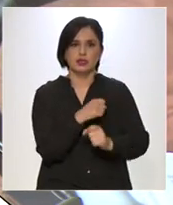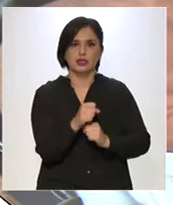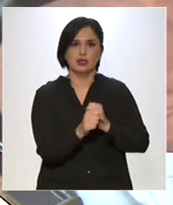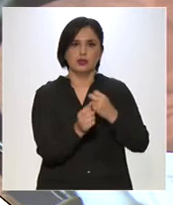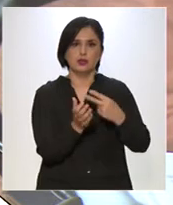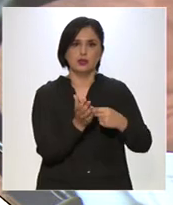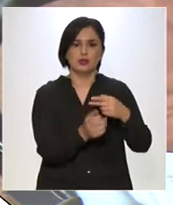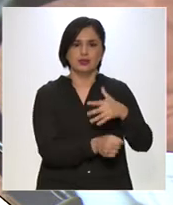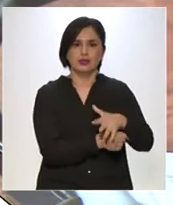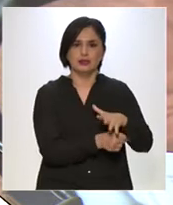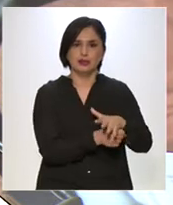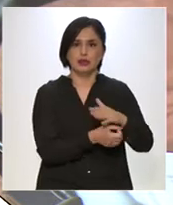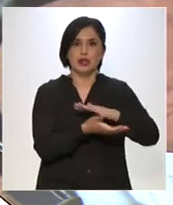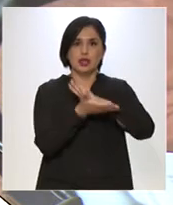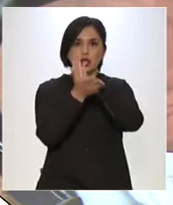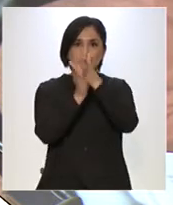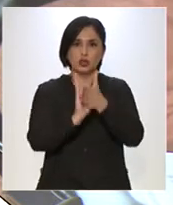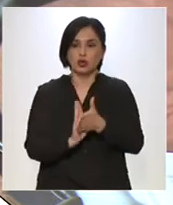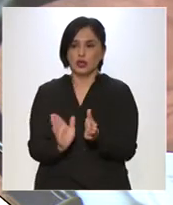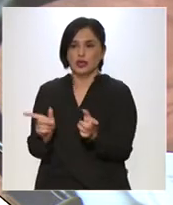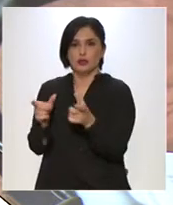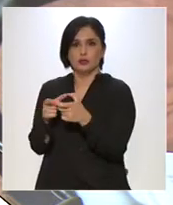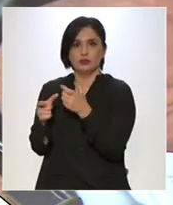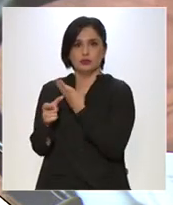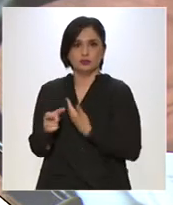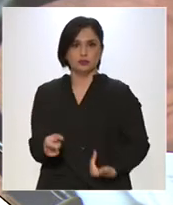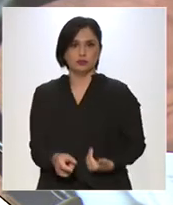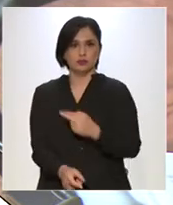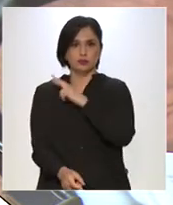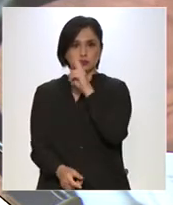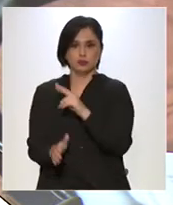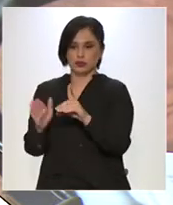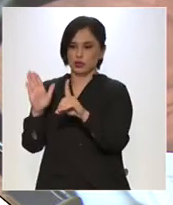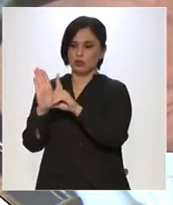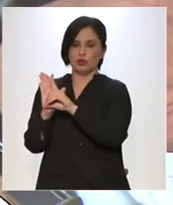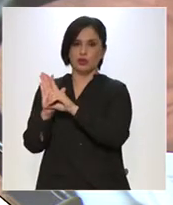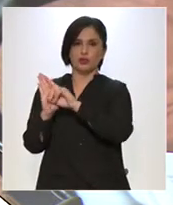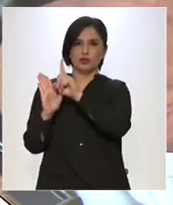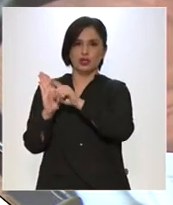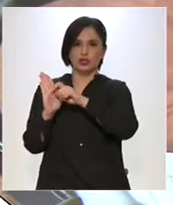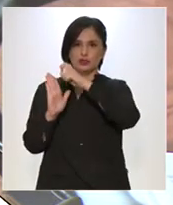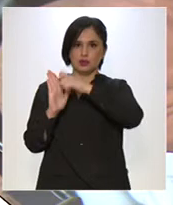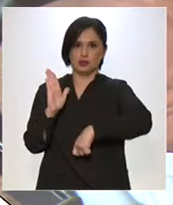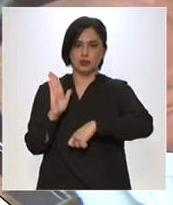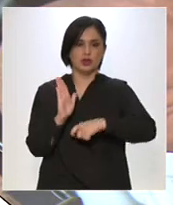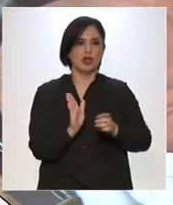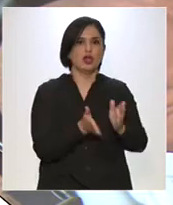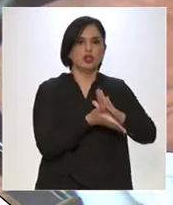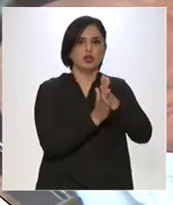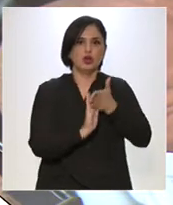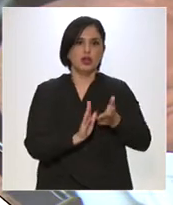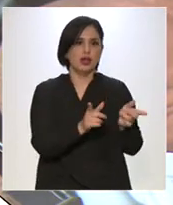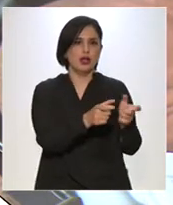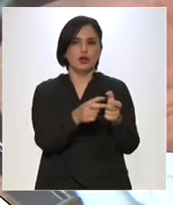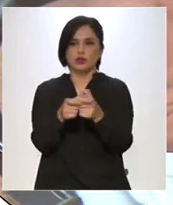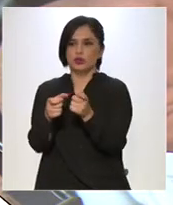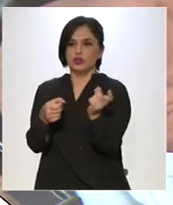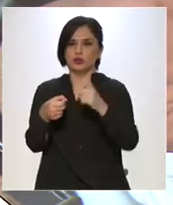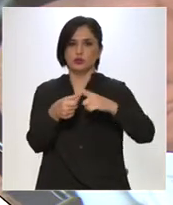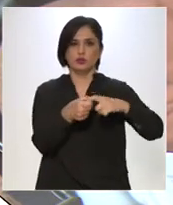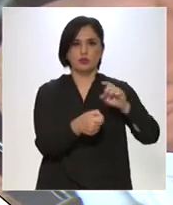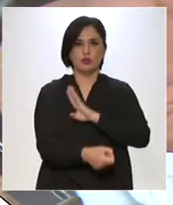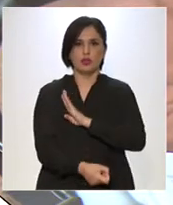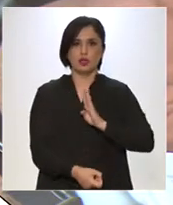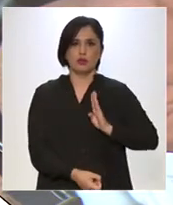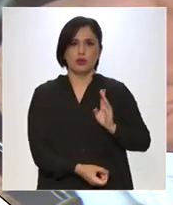2015. Todas las creadas por el Ejecutivo se hicieron por decreto supremo. Todas las comisiones fijaron sus integrantes y funciones